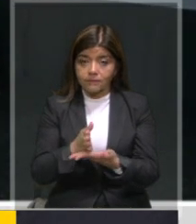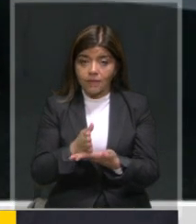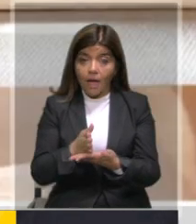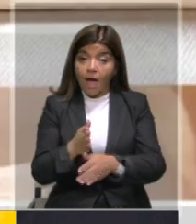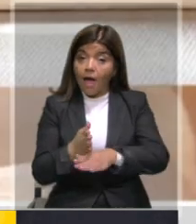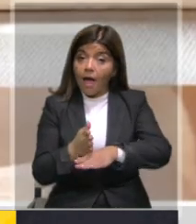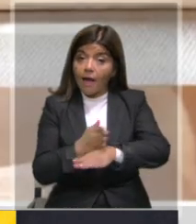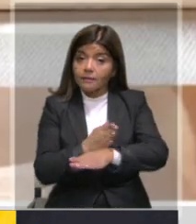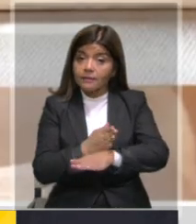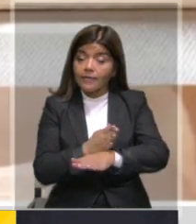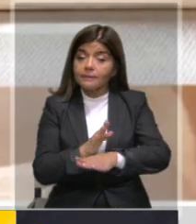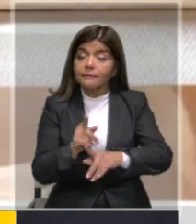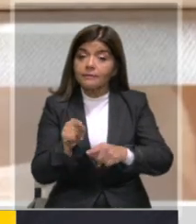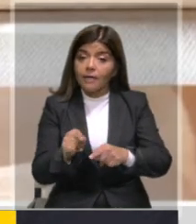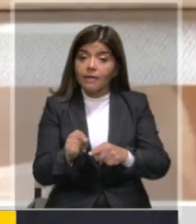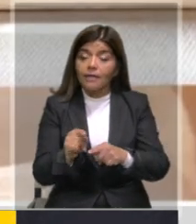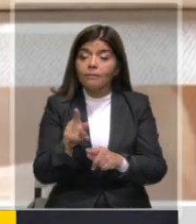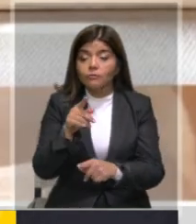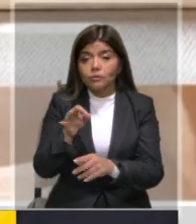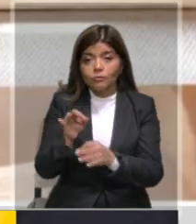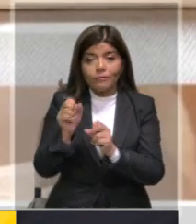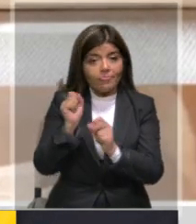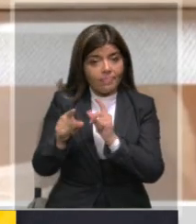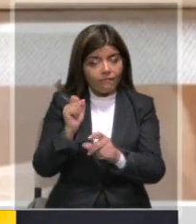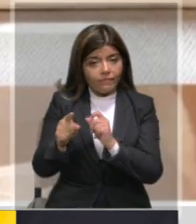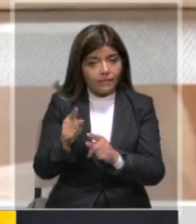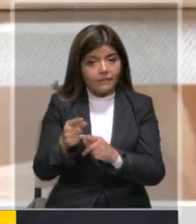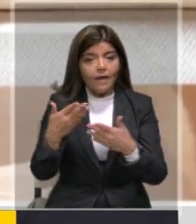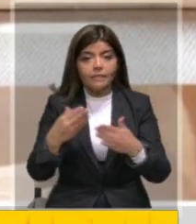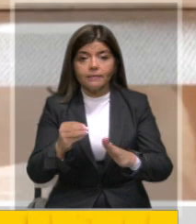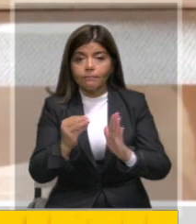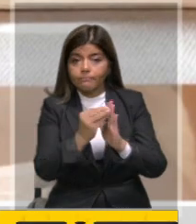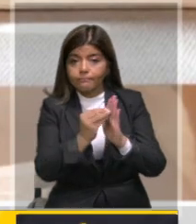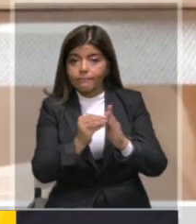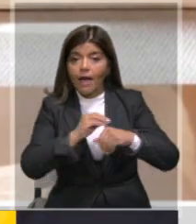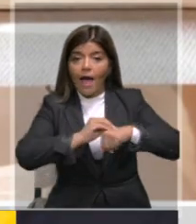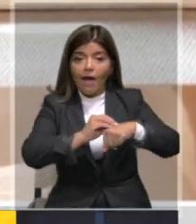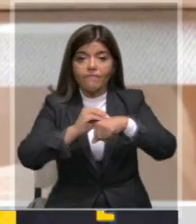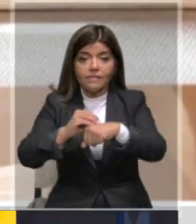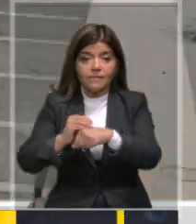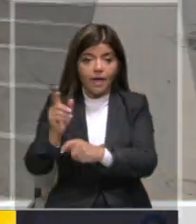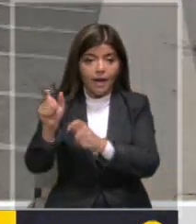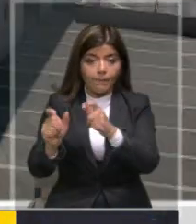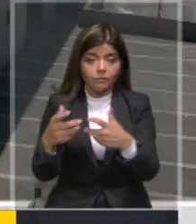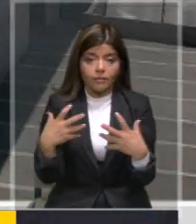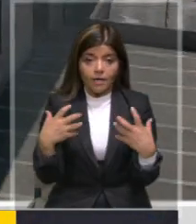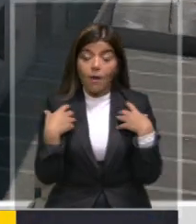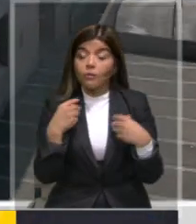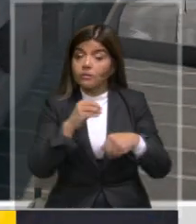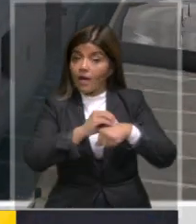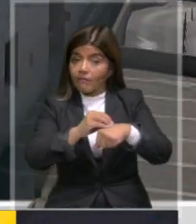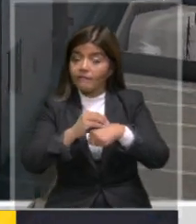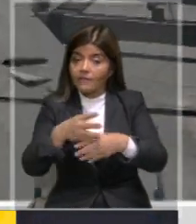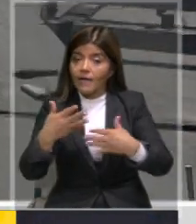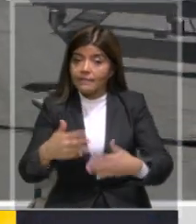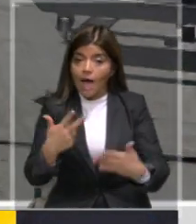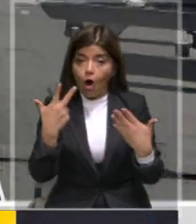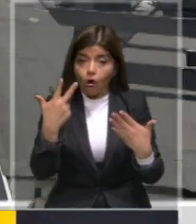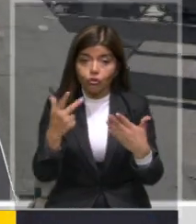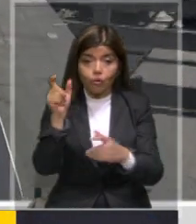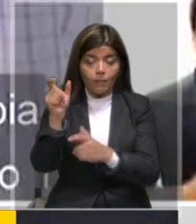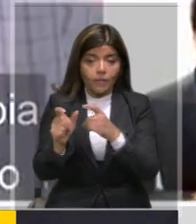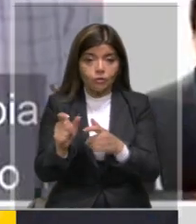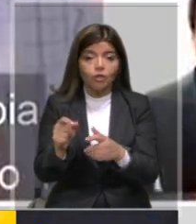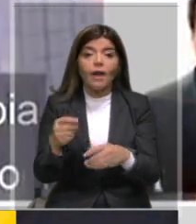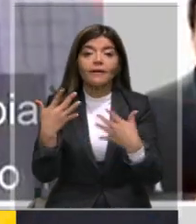debo corregir que tiene que ver con los descargos de las defensas ya fueron notificadas las mayorías de las personas por estos cargos presentados hay ocho en total que ya fueron